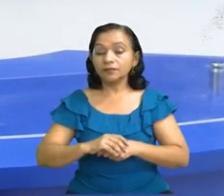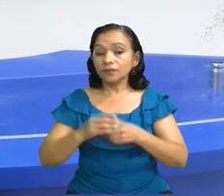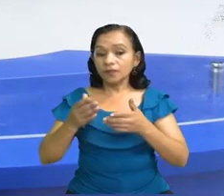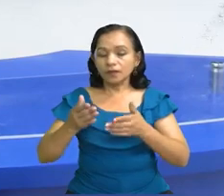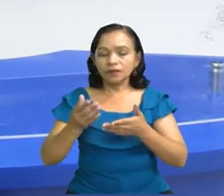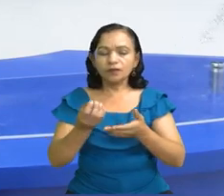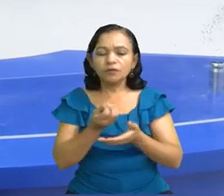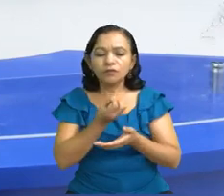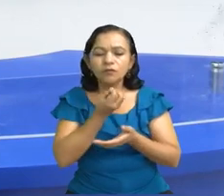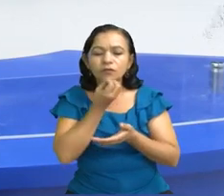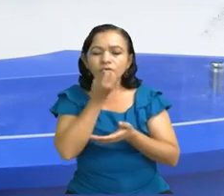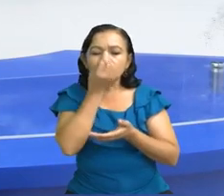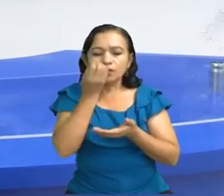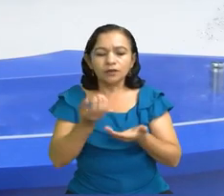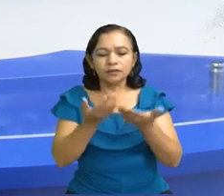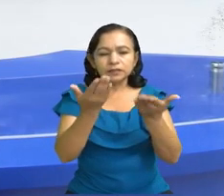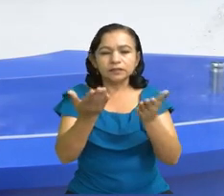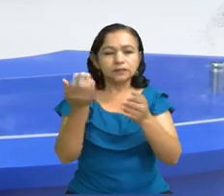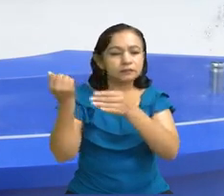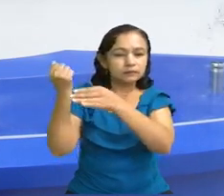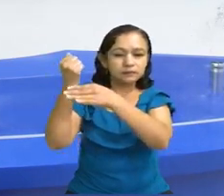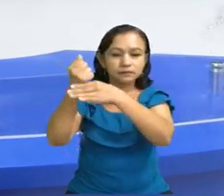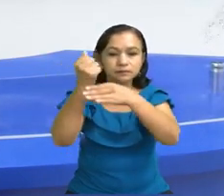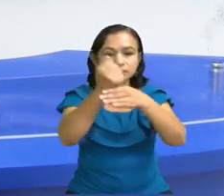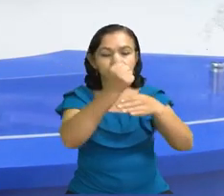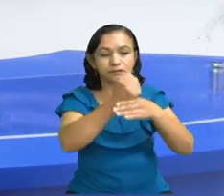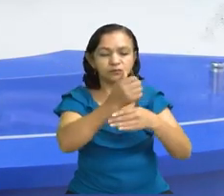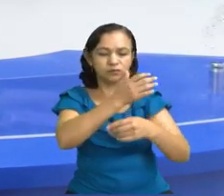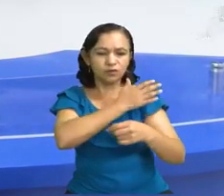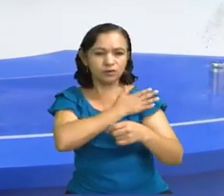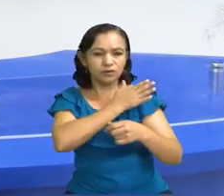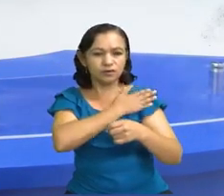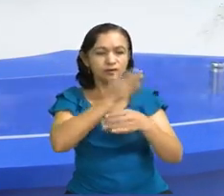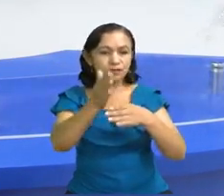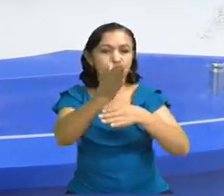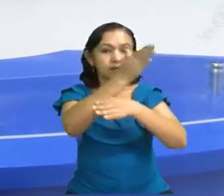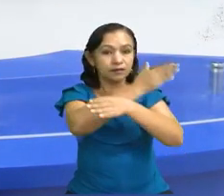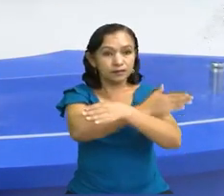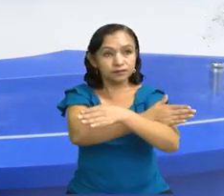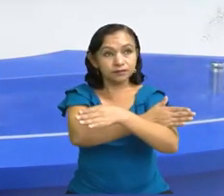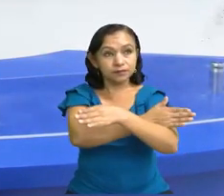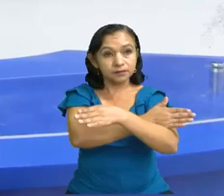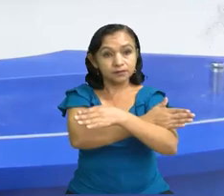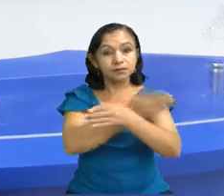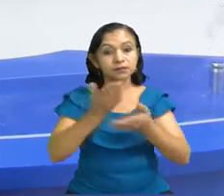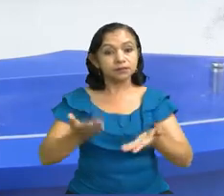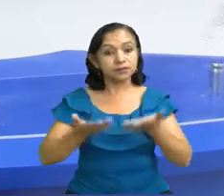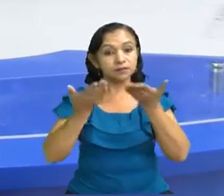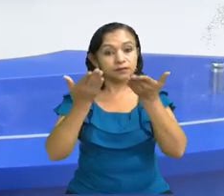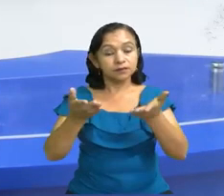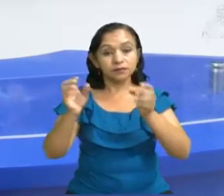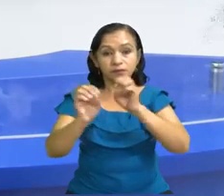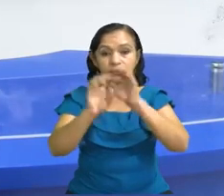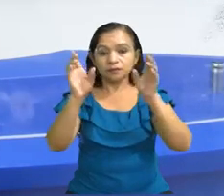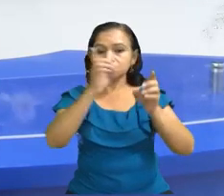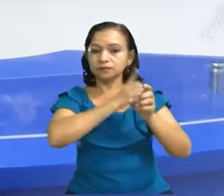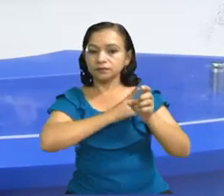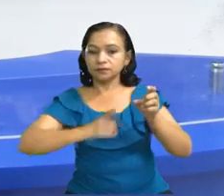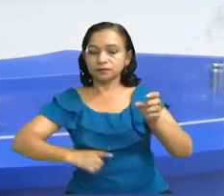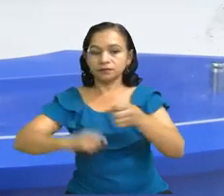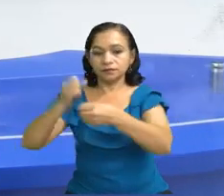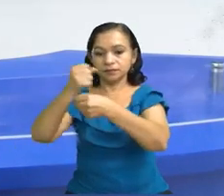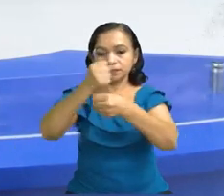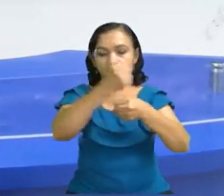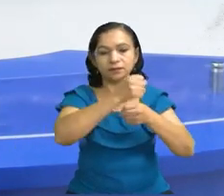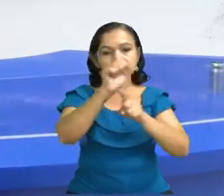Ofrendas florales para las víctimas de la masacre perpetrada por la Guardia Genocida Somocista es lo que depositaron esta mañana diputados y trabajadores